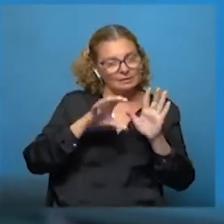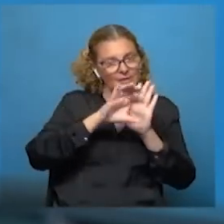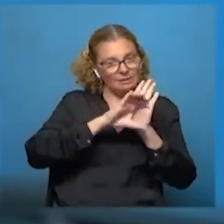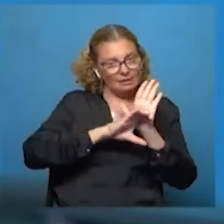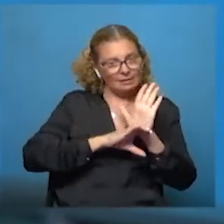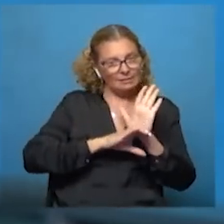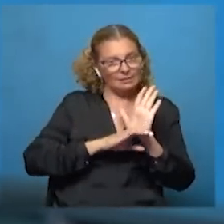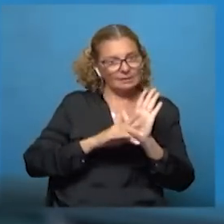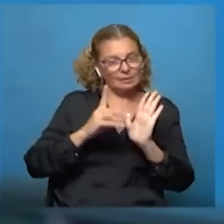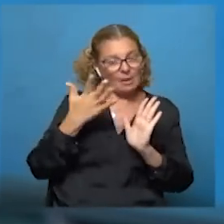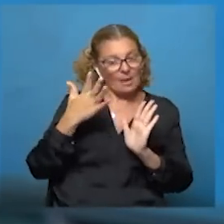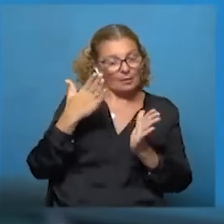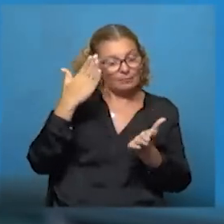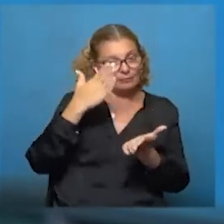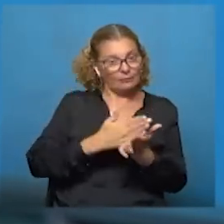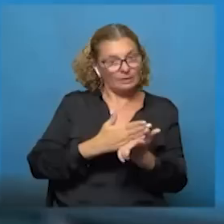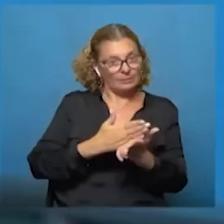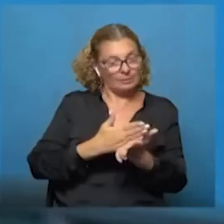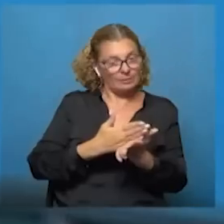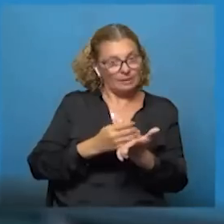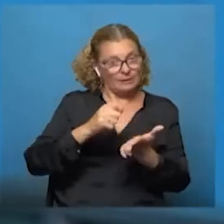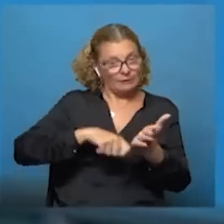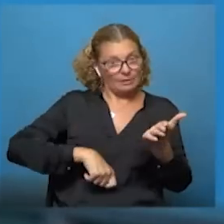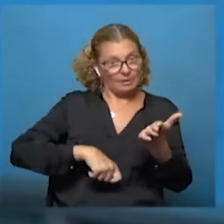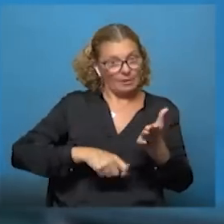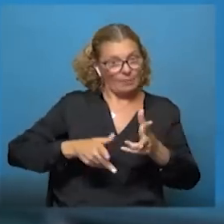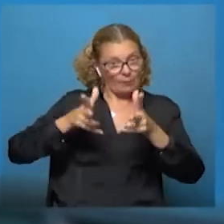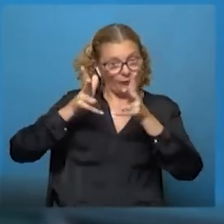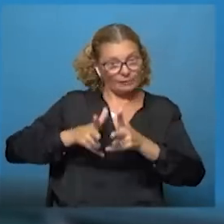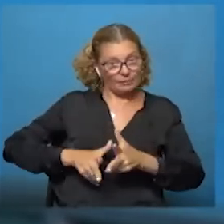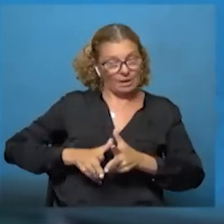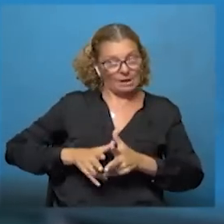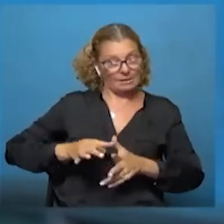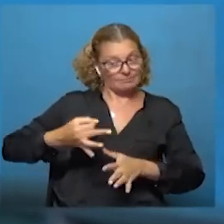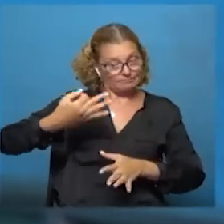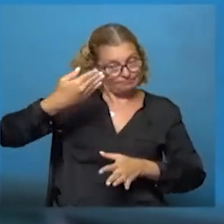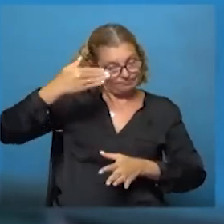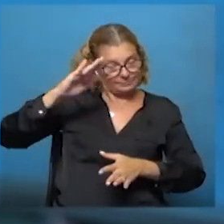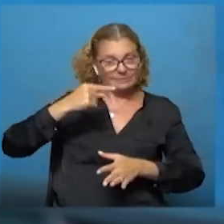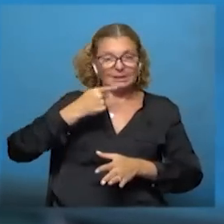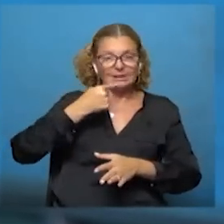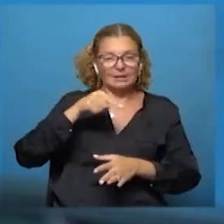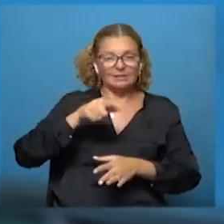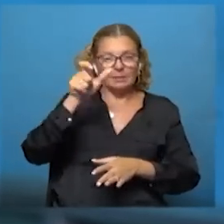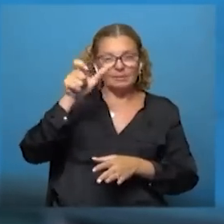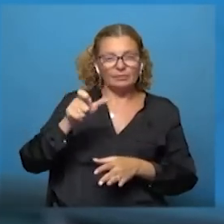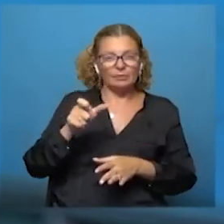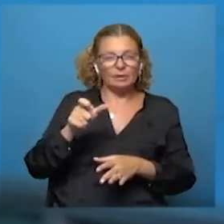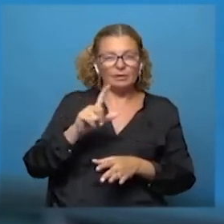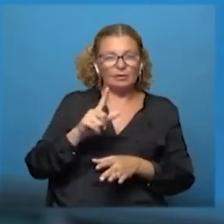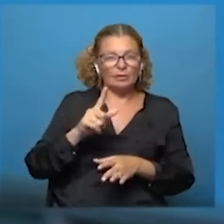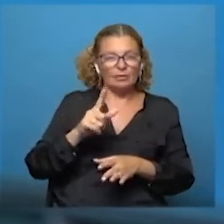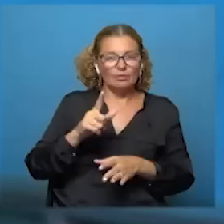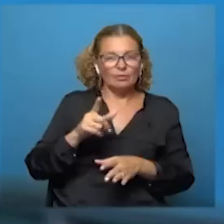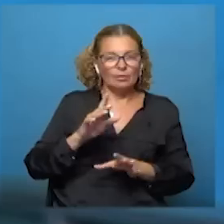la mano muy firme el pulso firme para firmar con profesionales de primer nivel que digan esta persona no está en condiciones